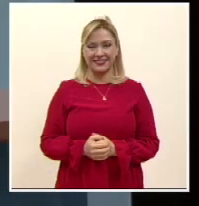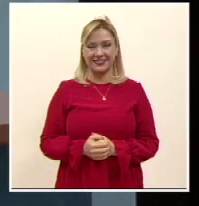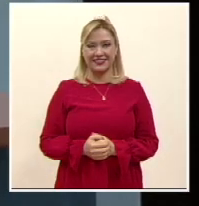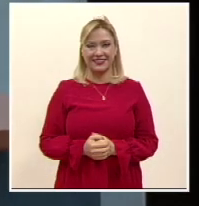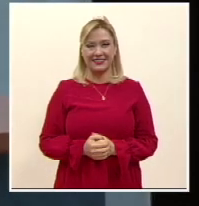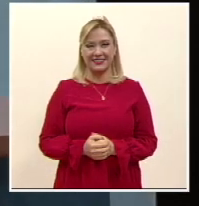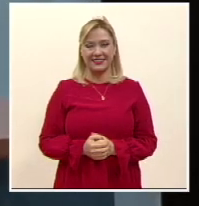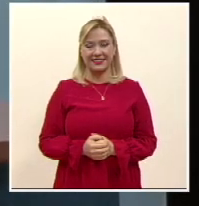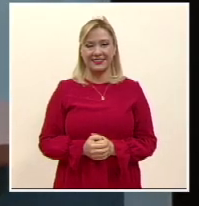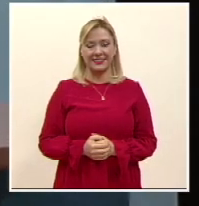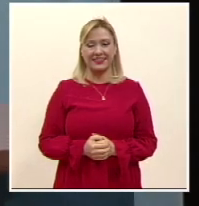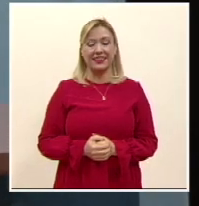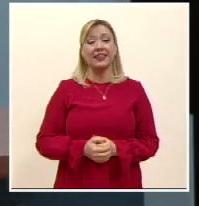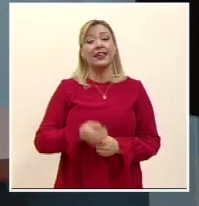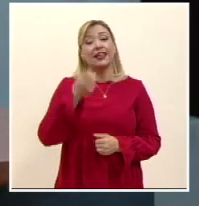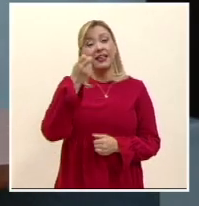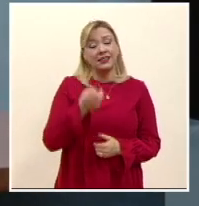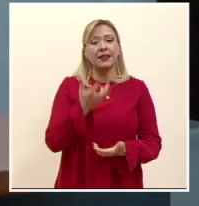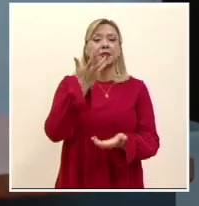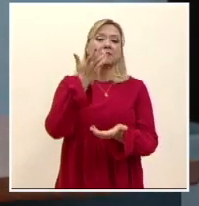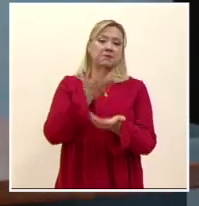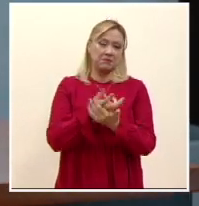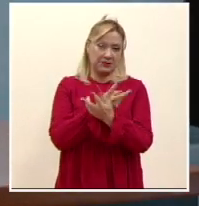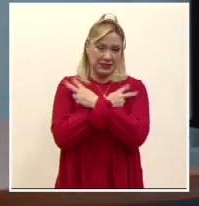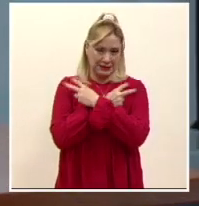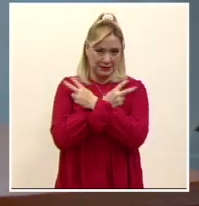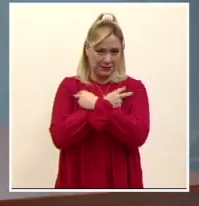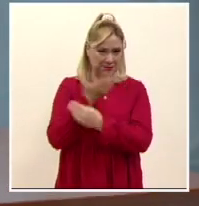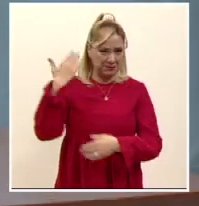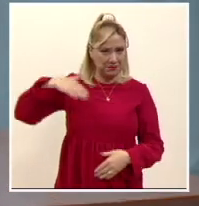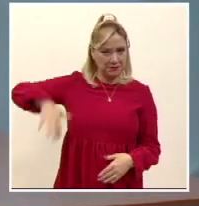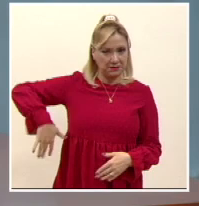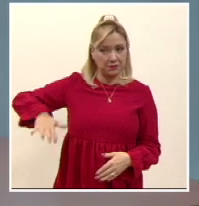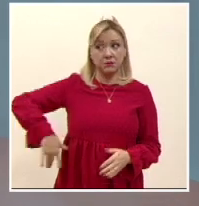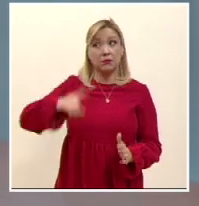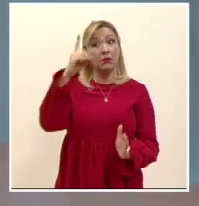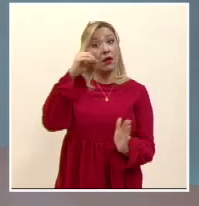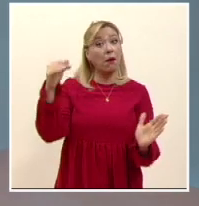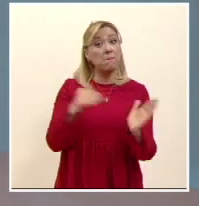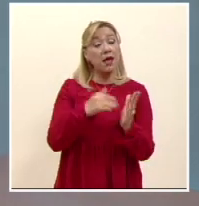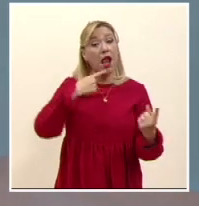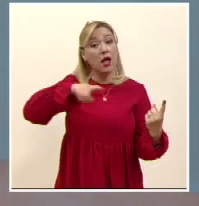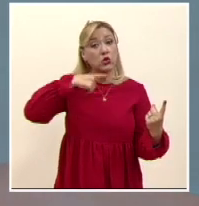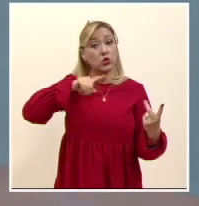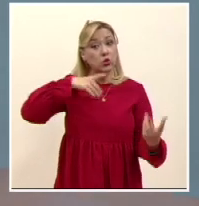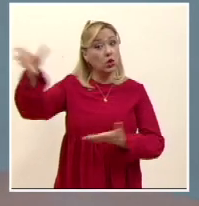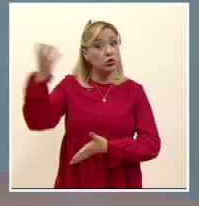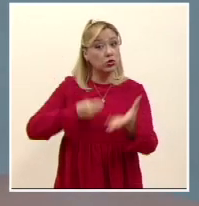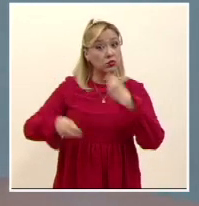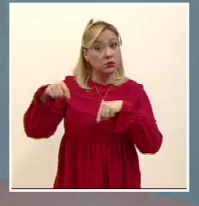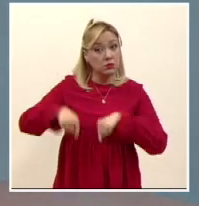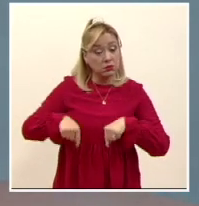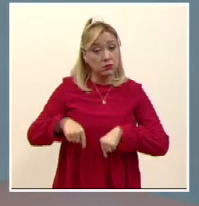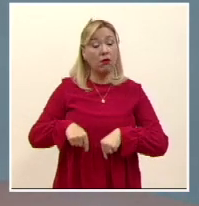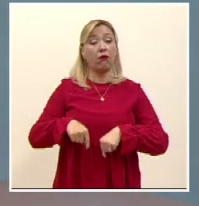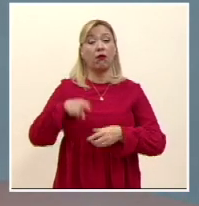Y durante el periodo de receso, la Suprema Corte recibió más de 1000 asuntos de los que se